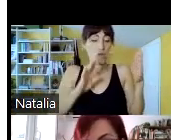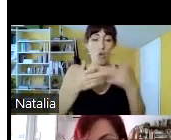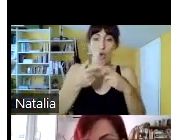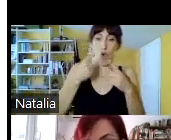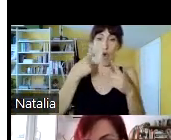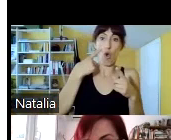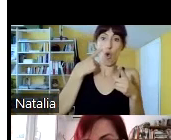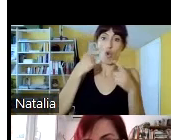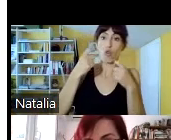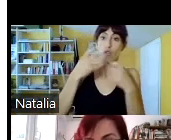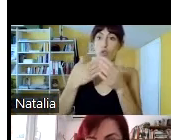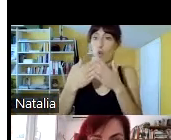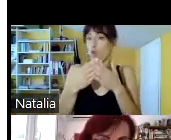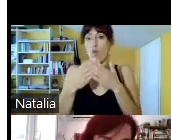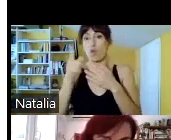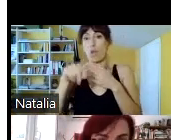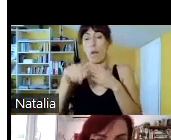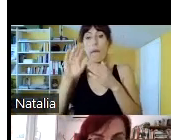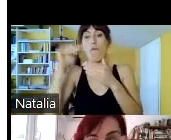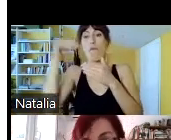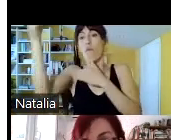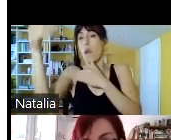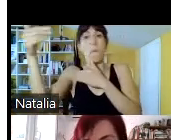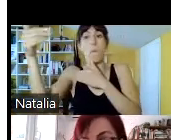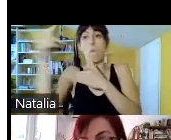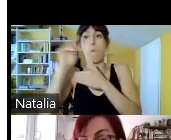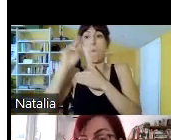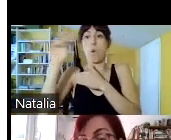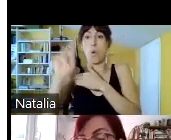foco. Igual, pues lo